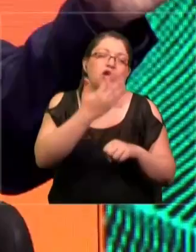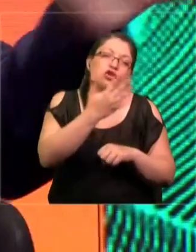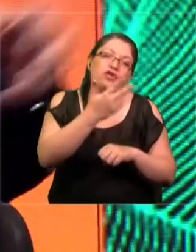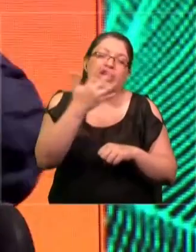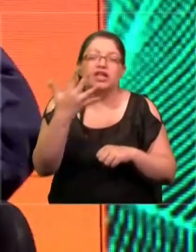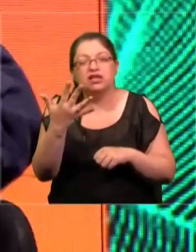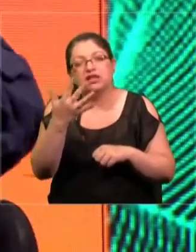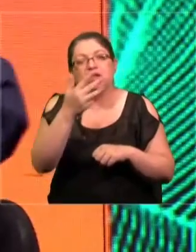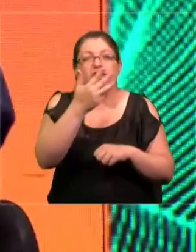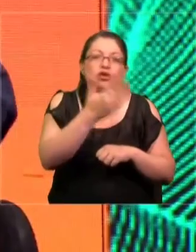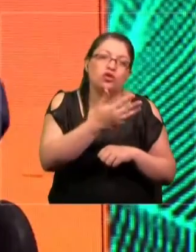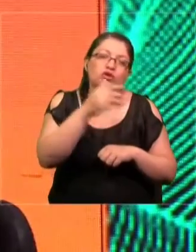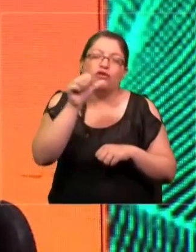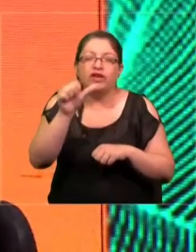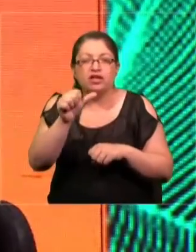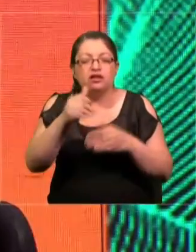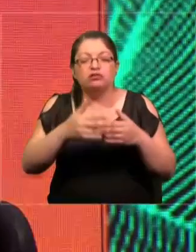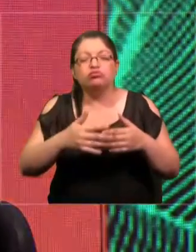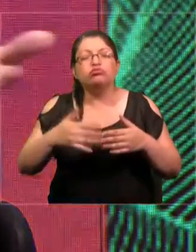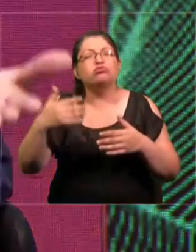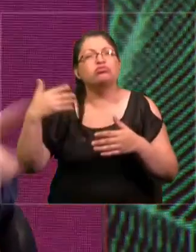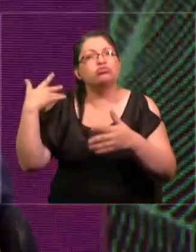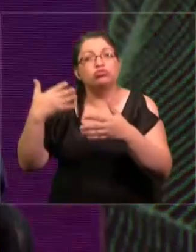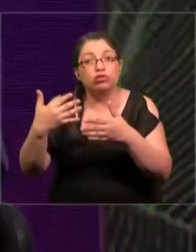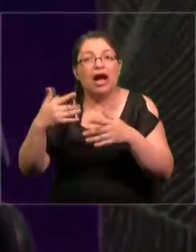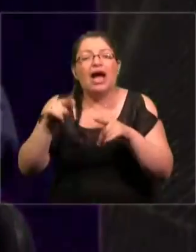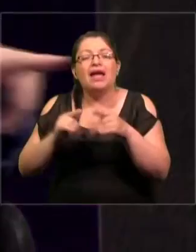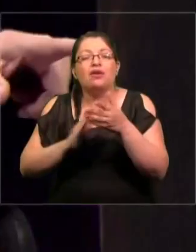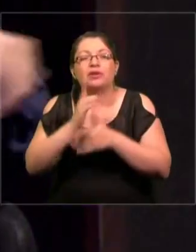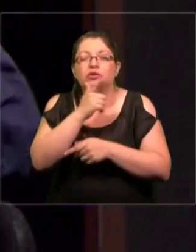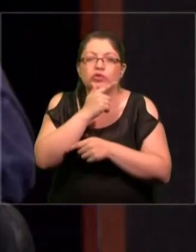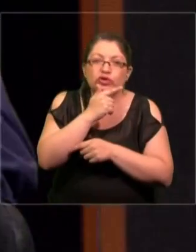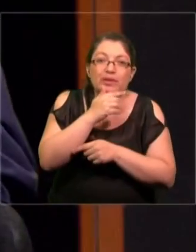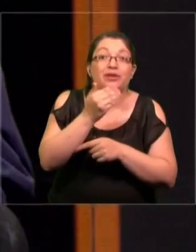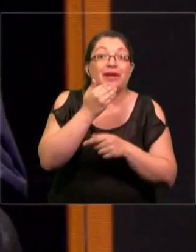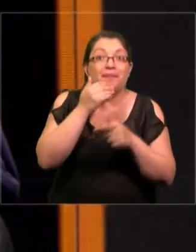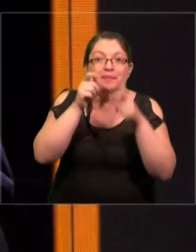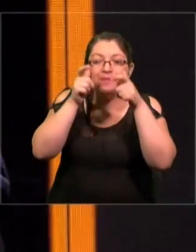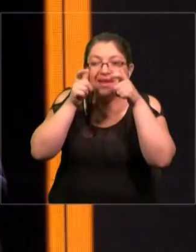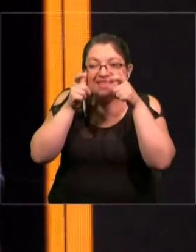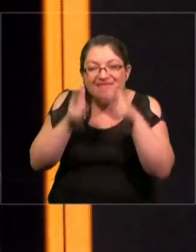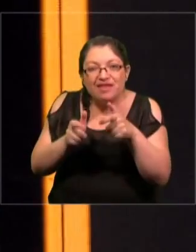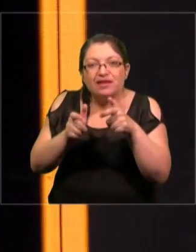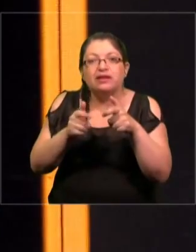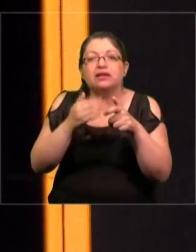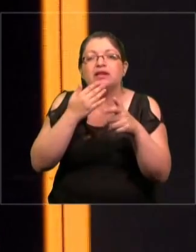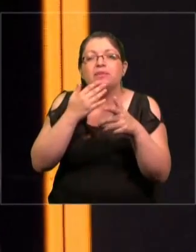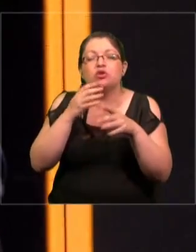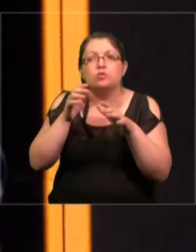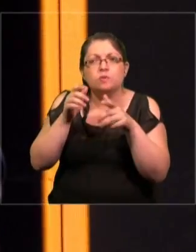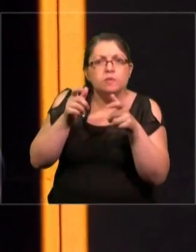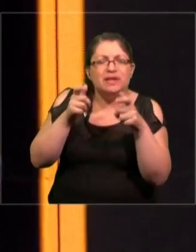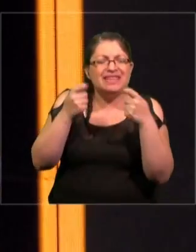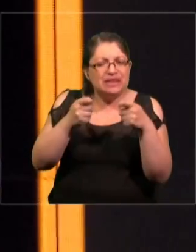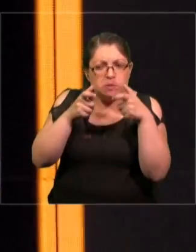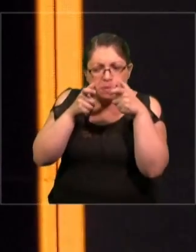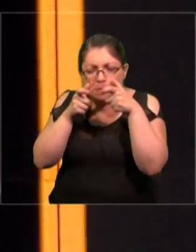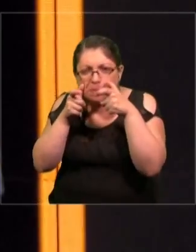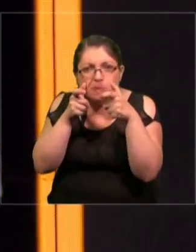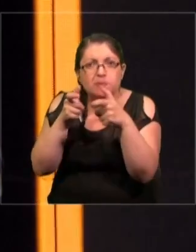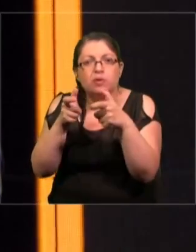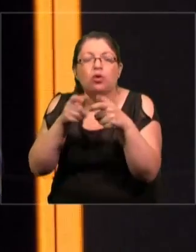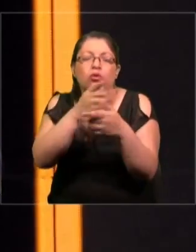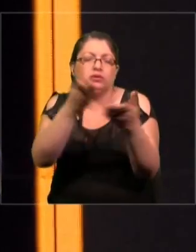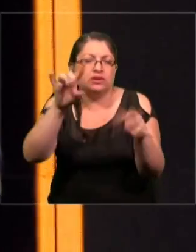en adelante, hay una especie de, no solo una sospecha, una vigilancia y una cierta represión.